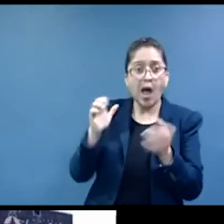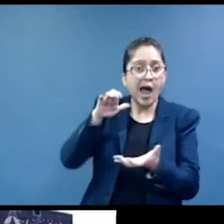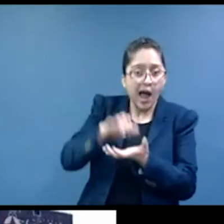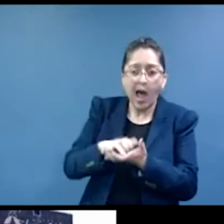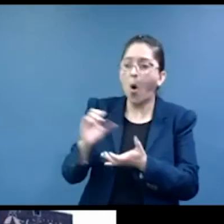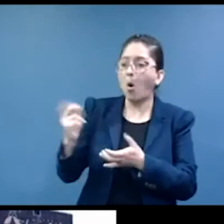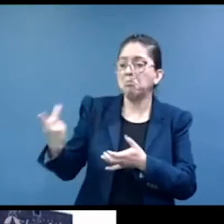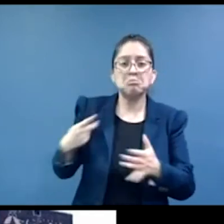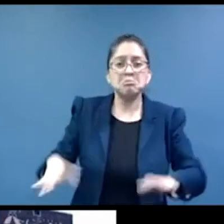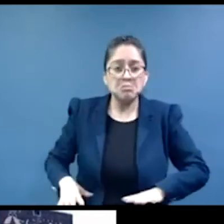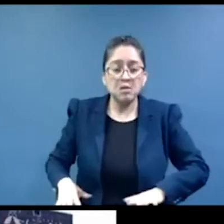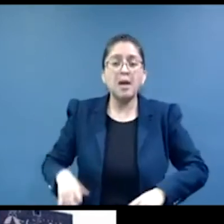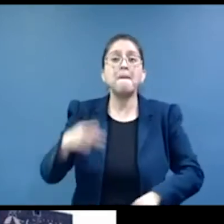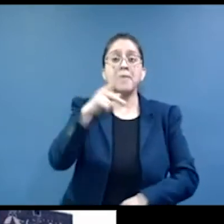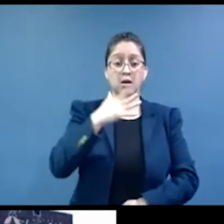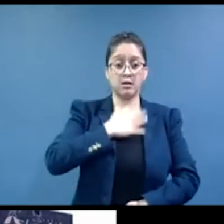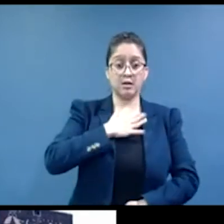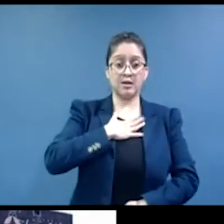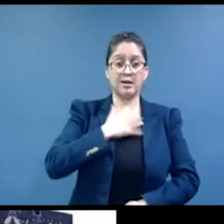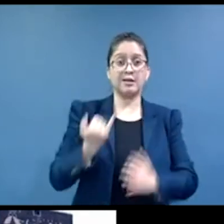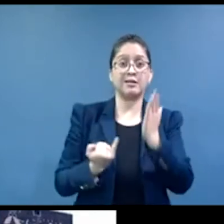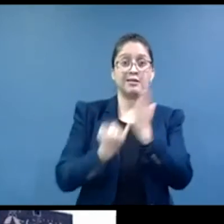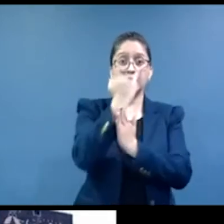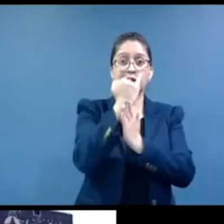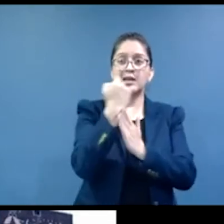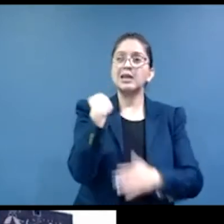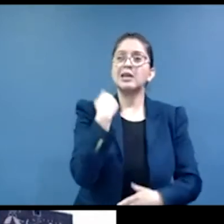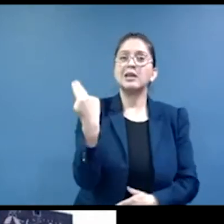una familia, y también